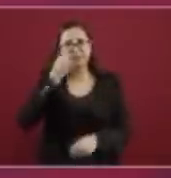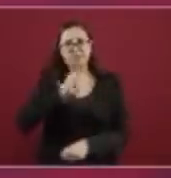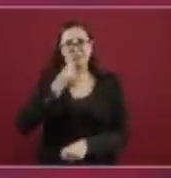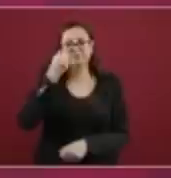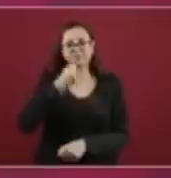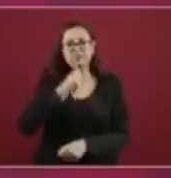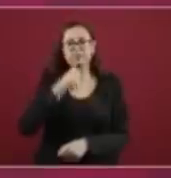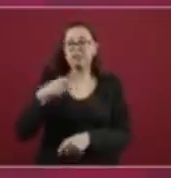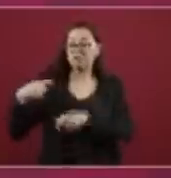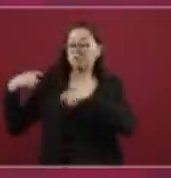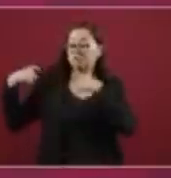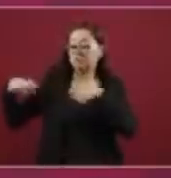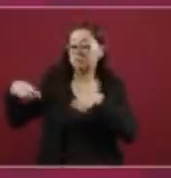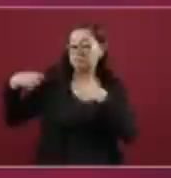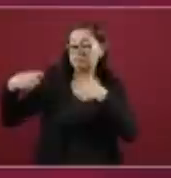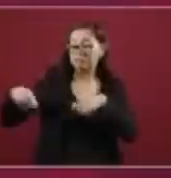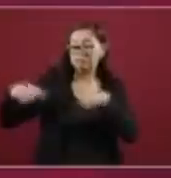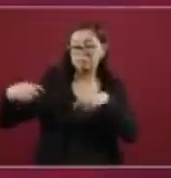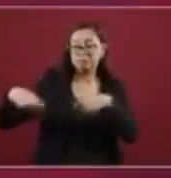culturas, por